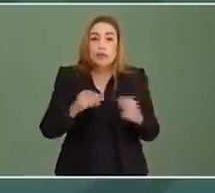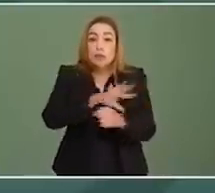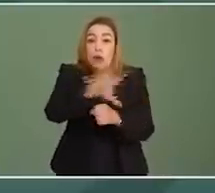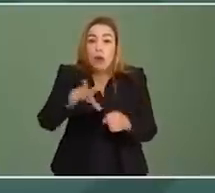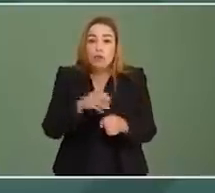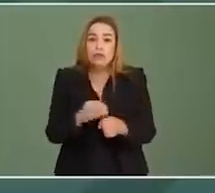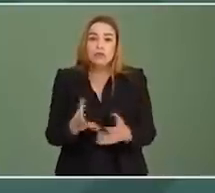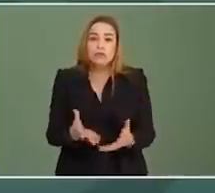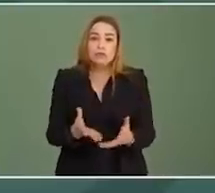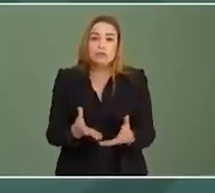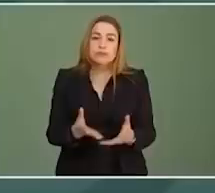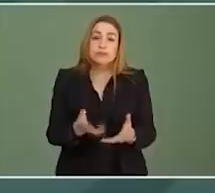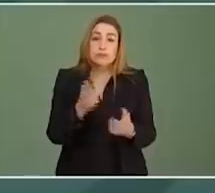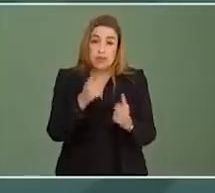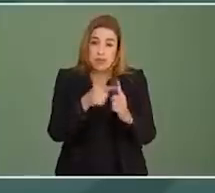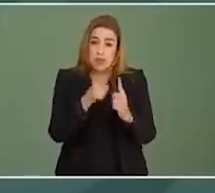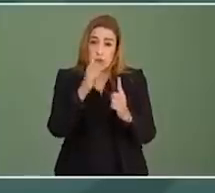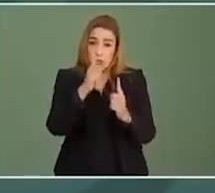guardia nacional